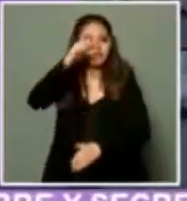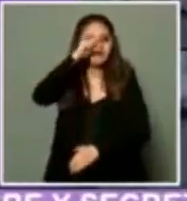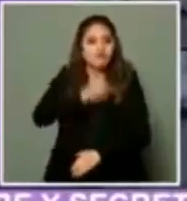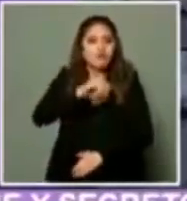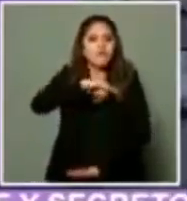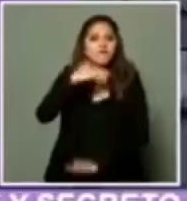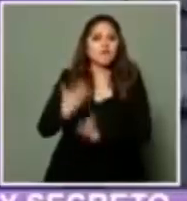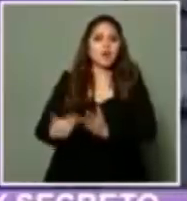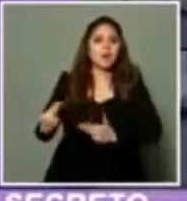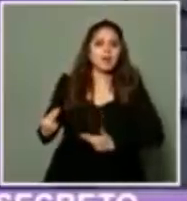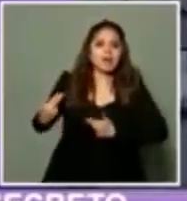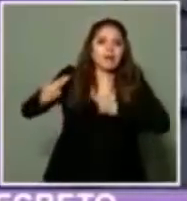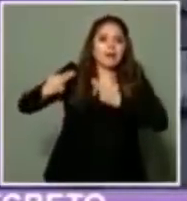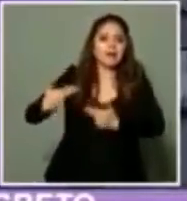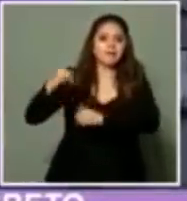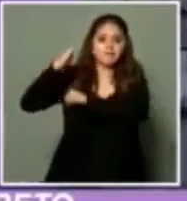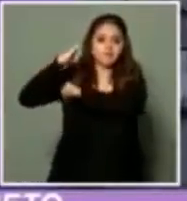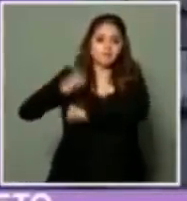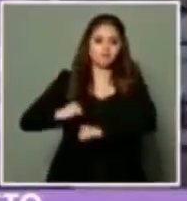heredar el cargo.